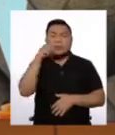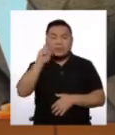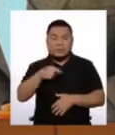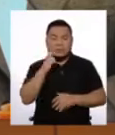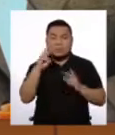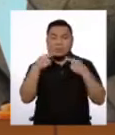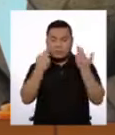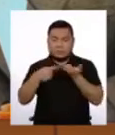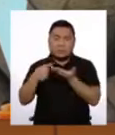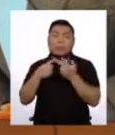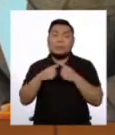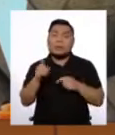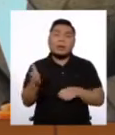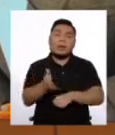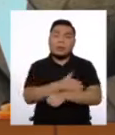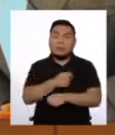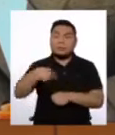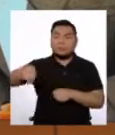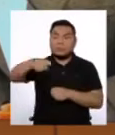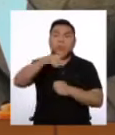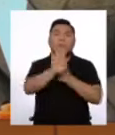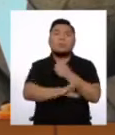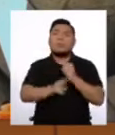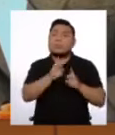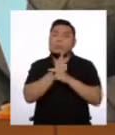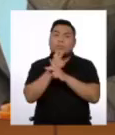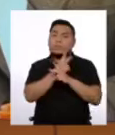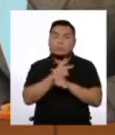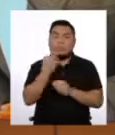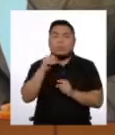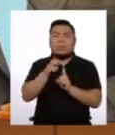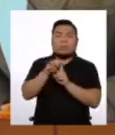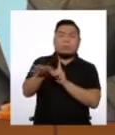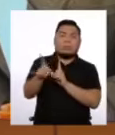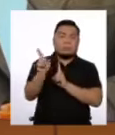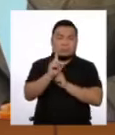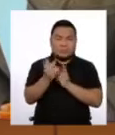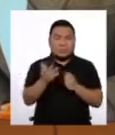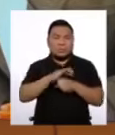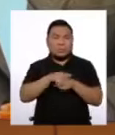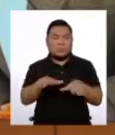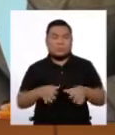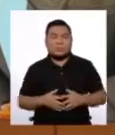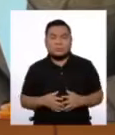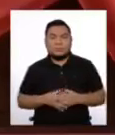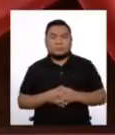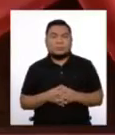realizarse manteniendo las condiciones sanitarias correspondientes para así evitar contagios de COVID-19.